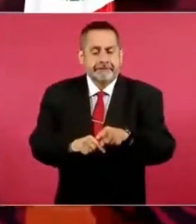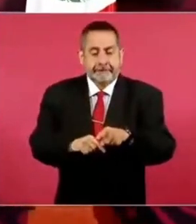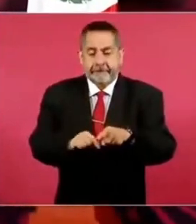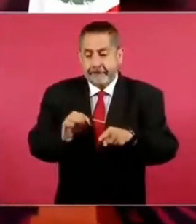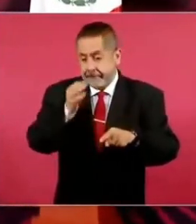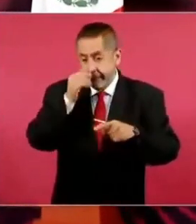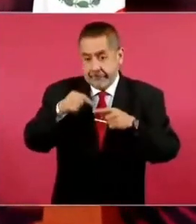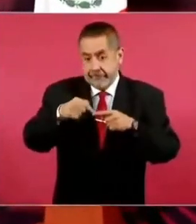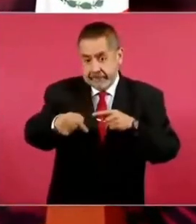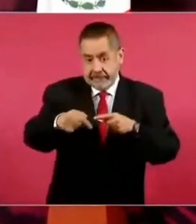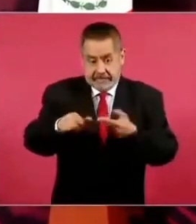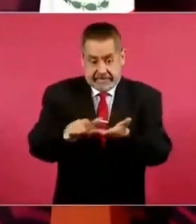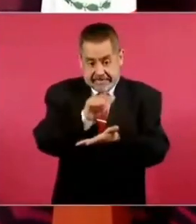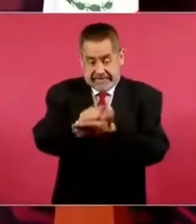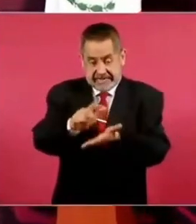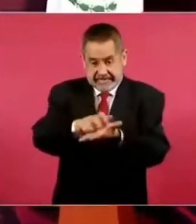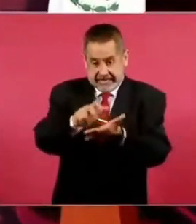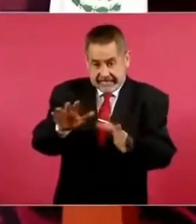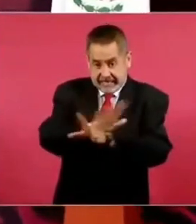estas